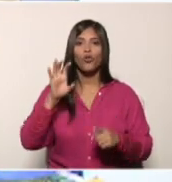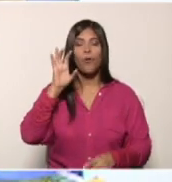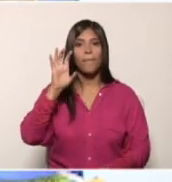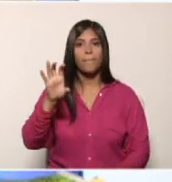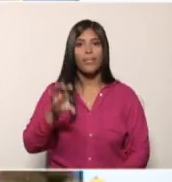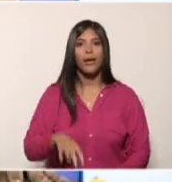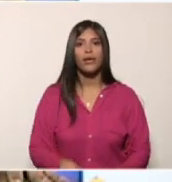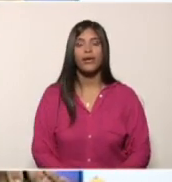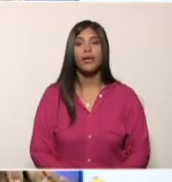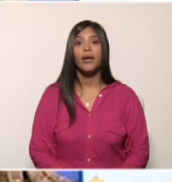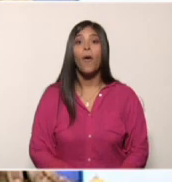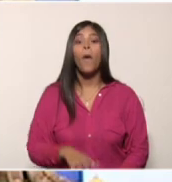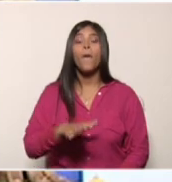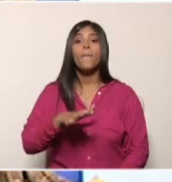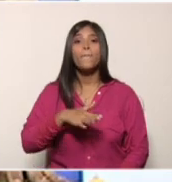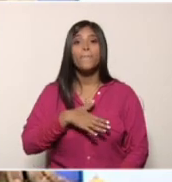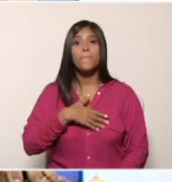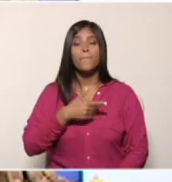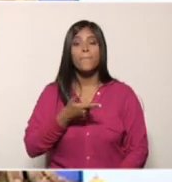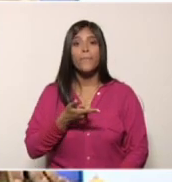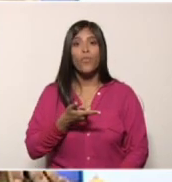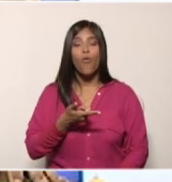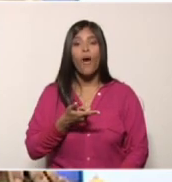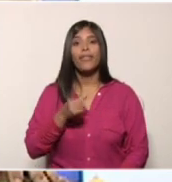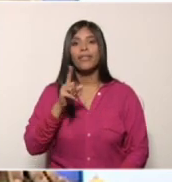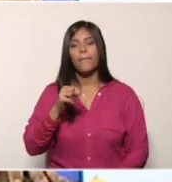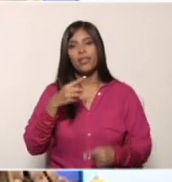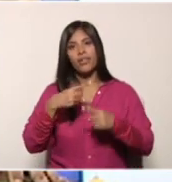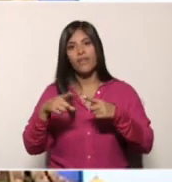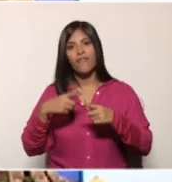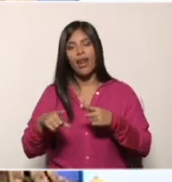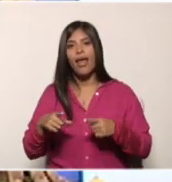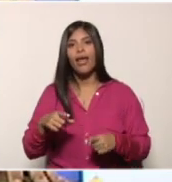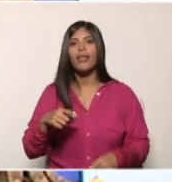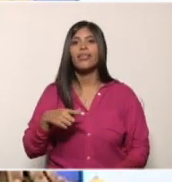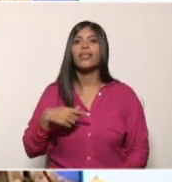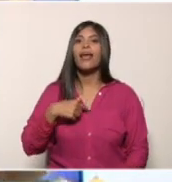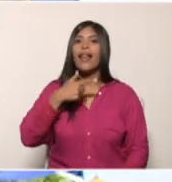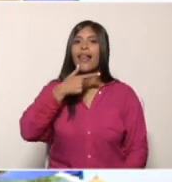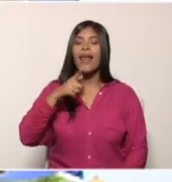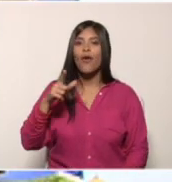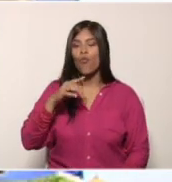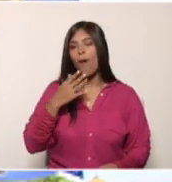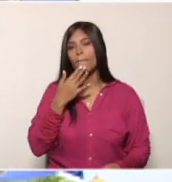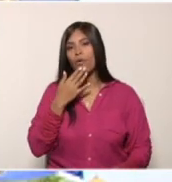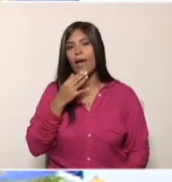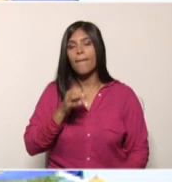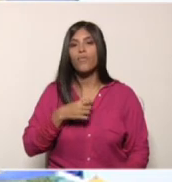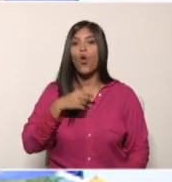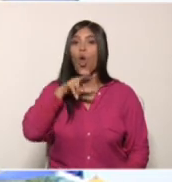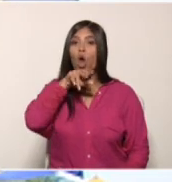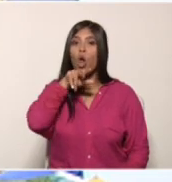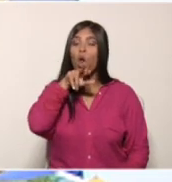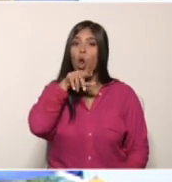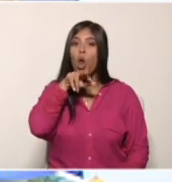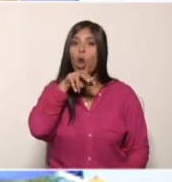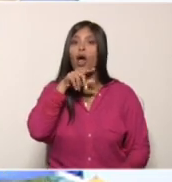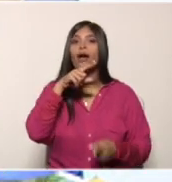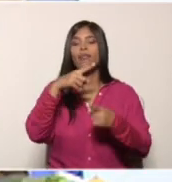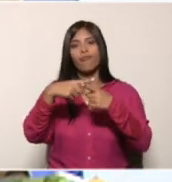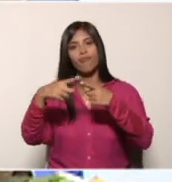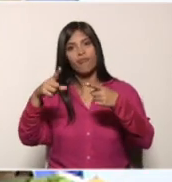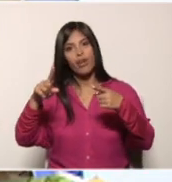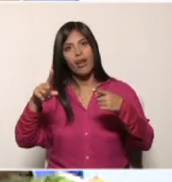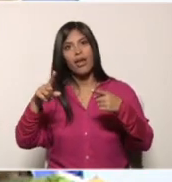y puede también diferir del lenguaje oral de nosotros, el lenguaje que nosotros utilizamos.